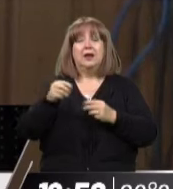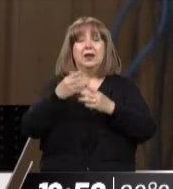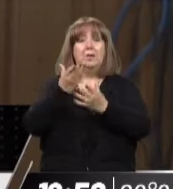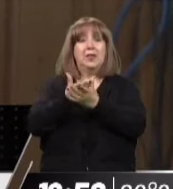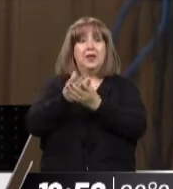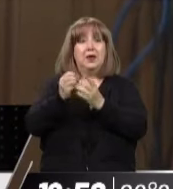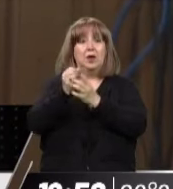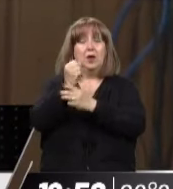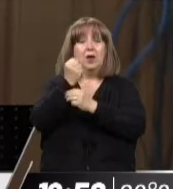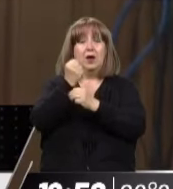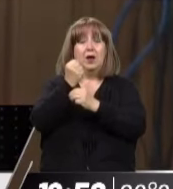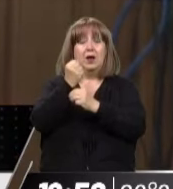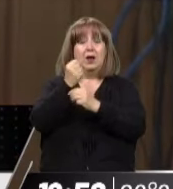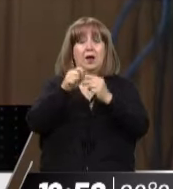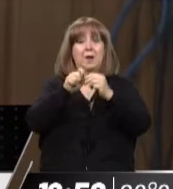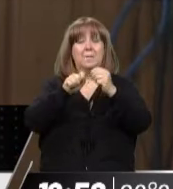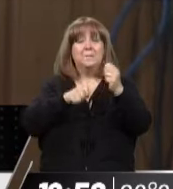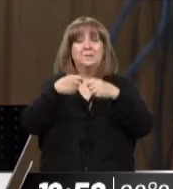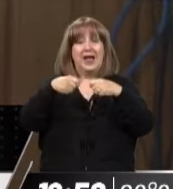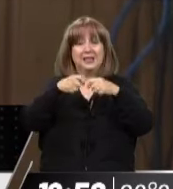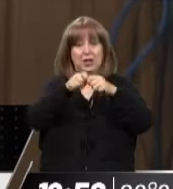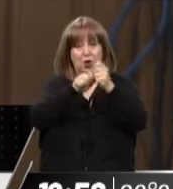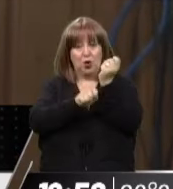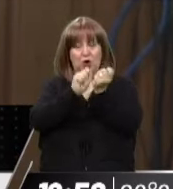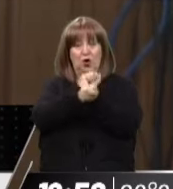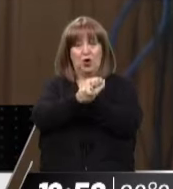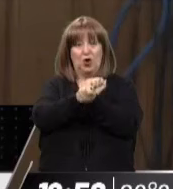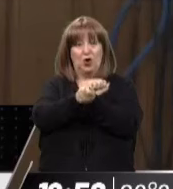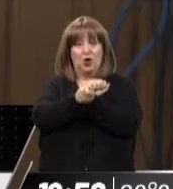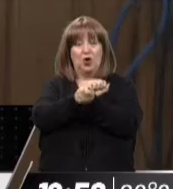los cuales le colocaron en las muñecas